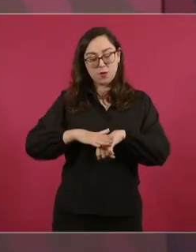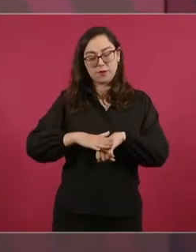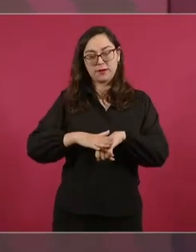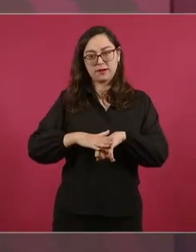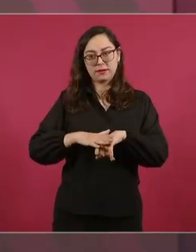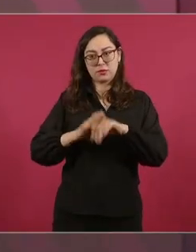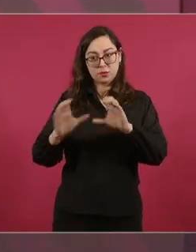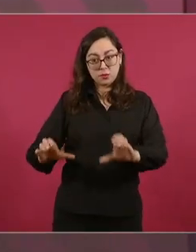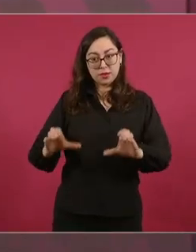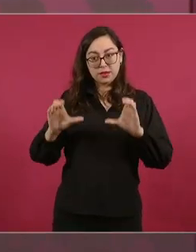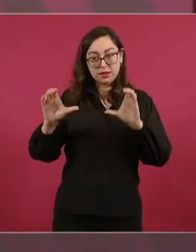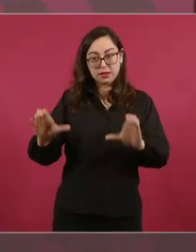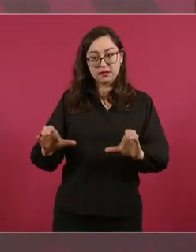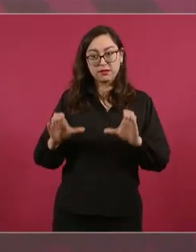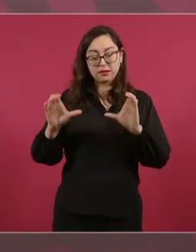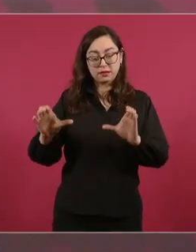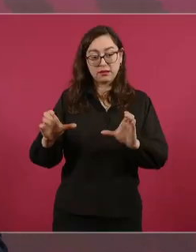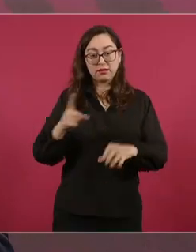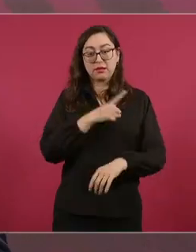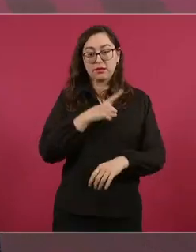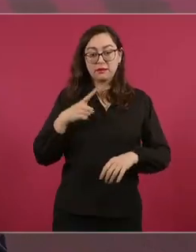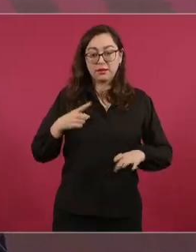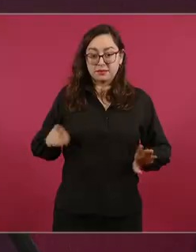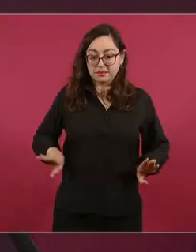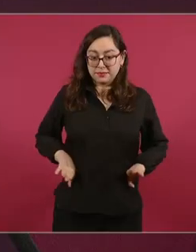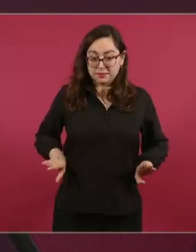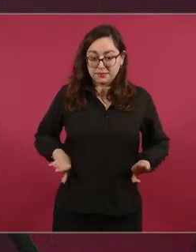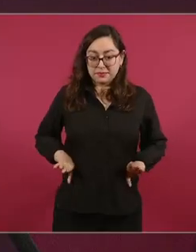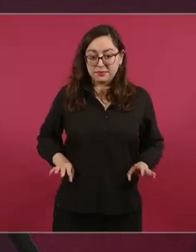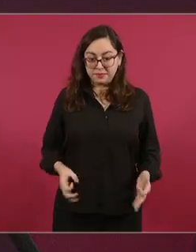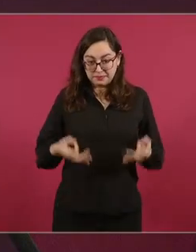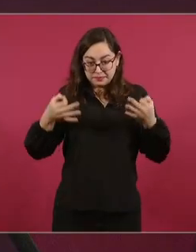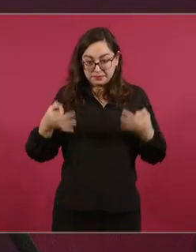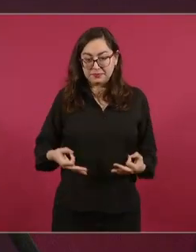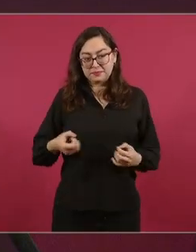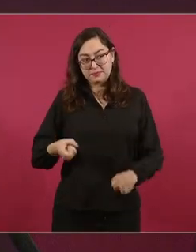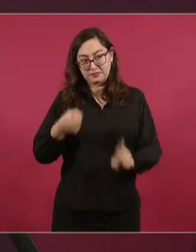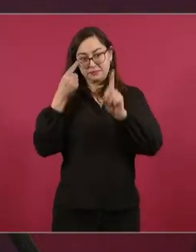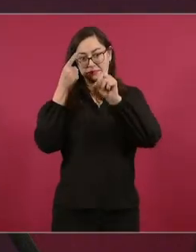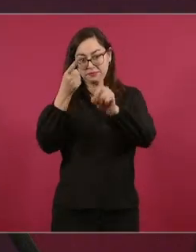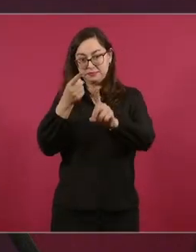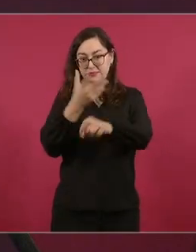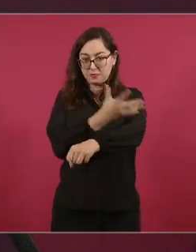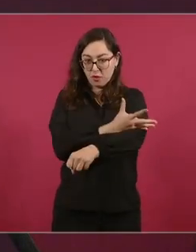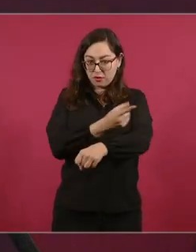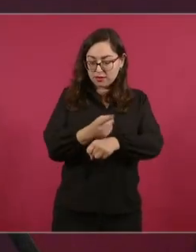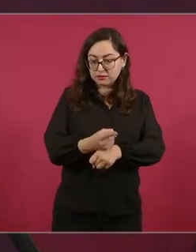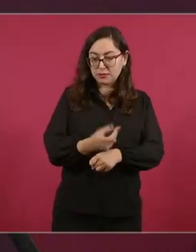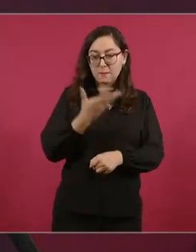cómo lo más importante son las convicciones, los principios, los ideales, la